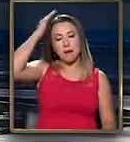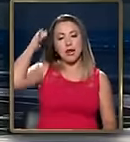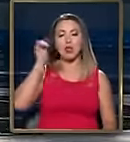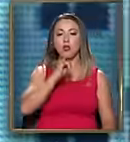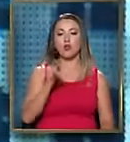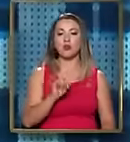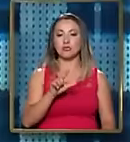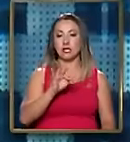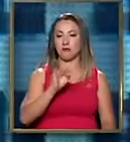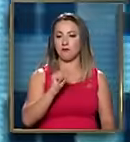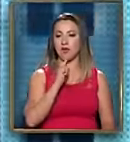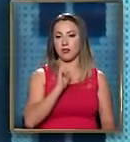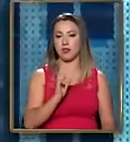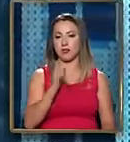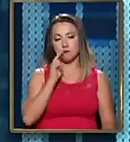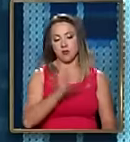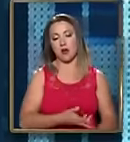la weá.